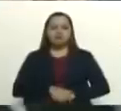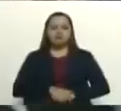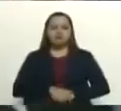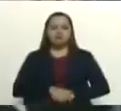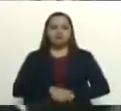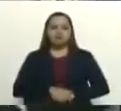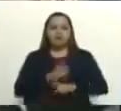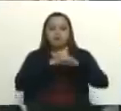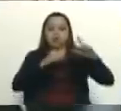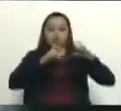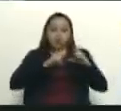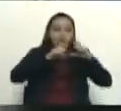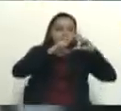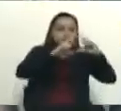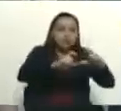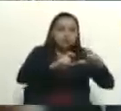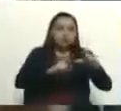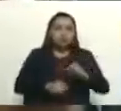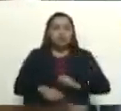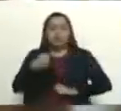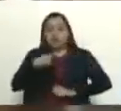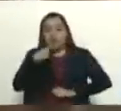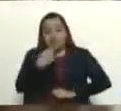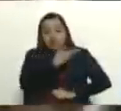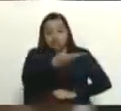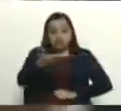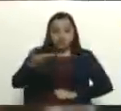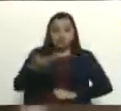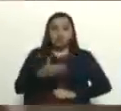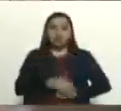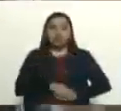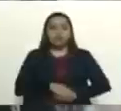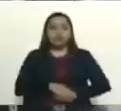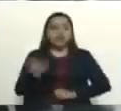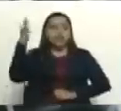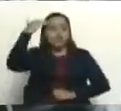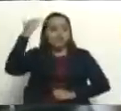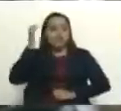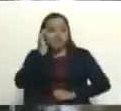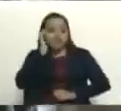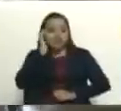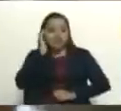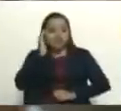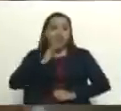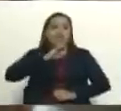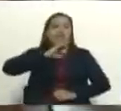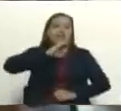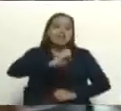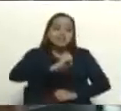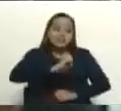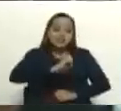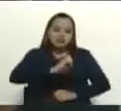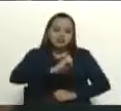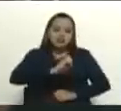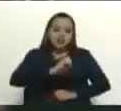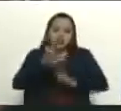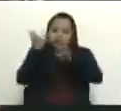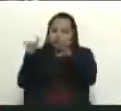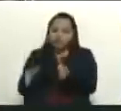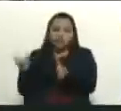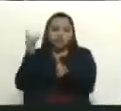Pero desde el corazón les digo, Tibisay es, sin duda alguna, una